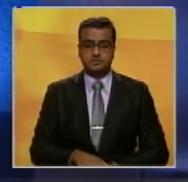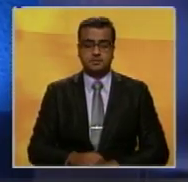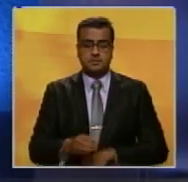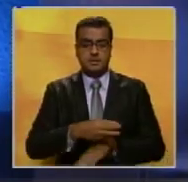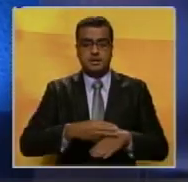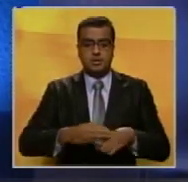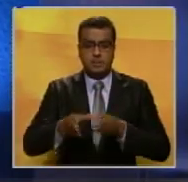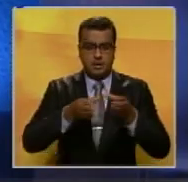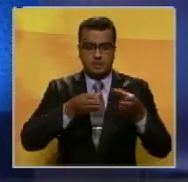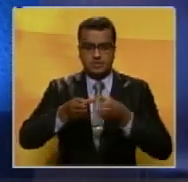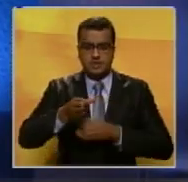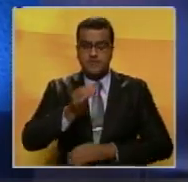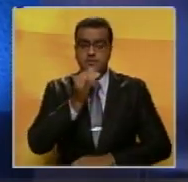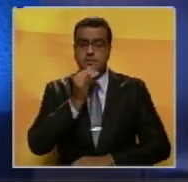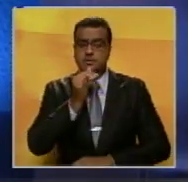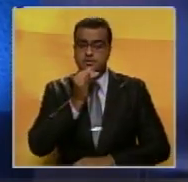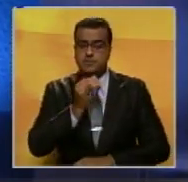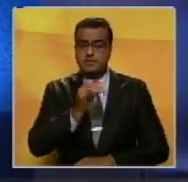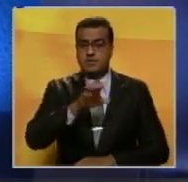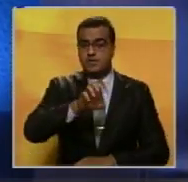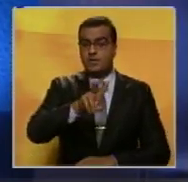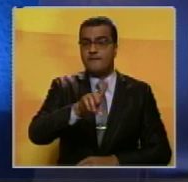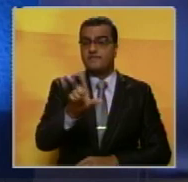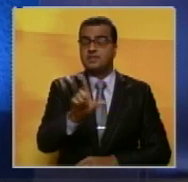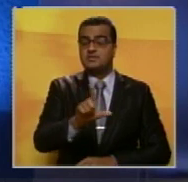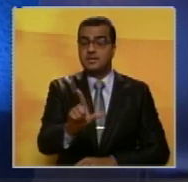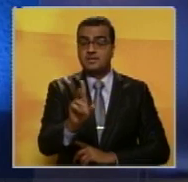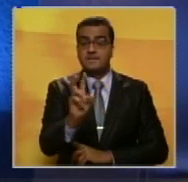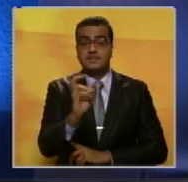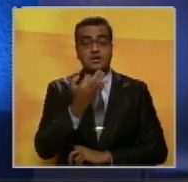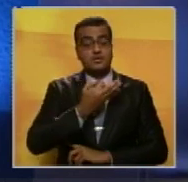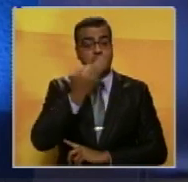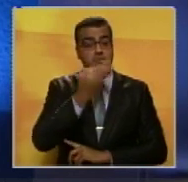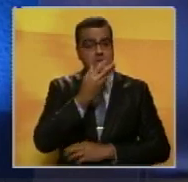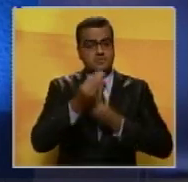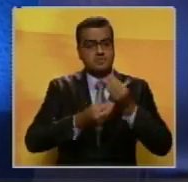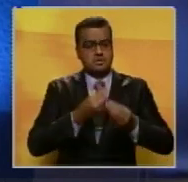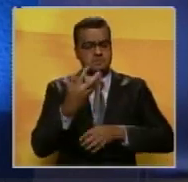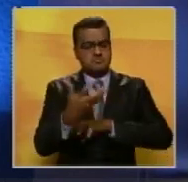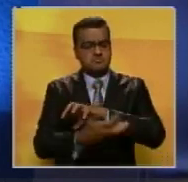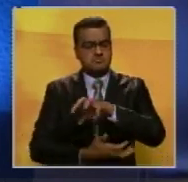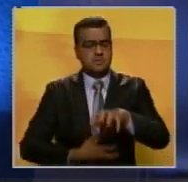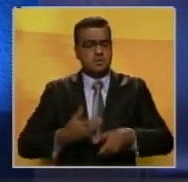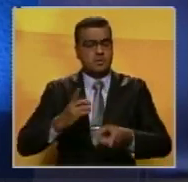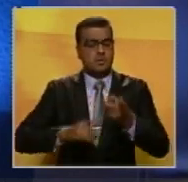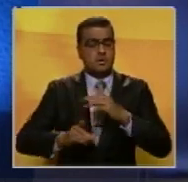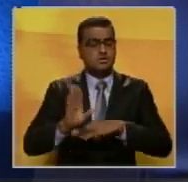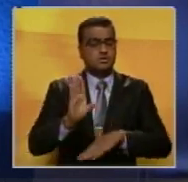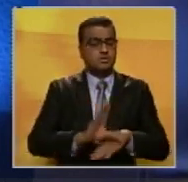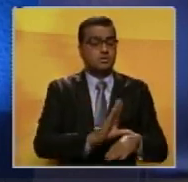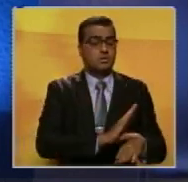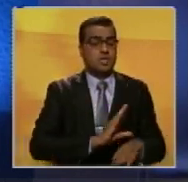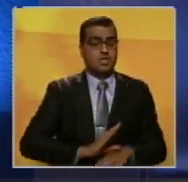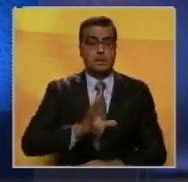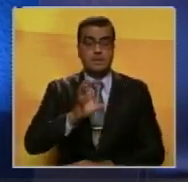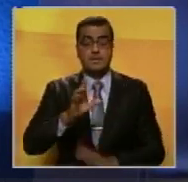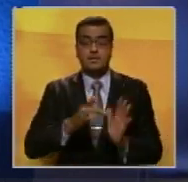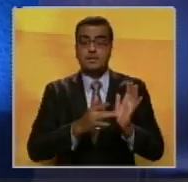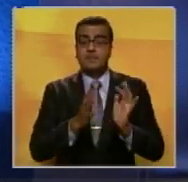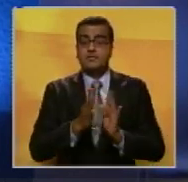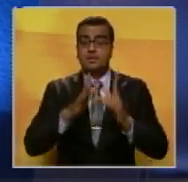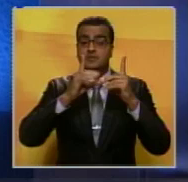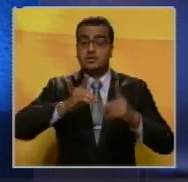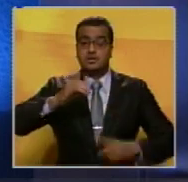la Comunicación e Información, Ernesto Villegas, confirmó este viernes que las acciones violentas registradas en algunas ciudades del país desde abril deben